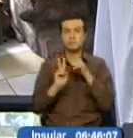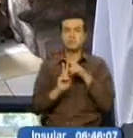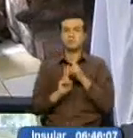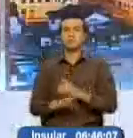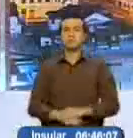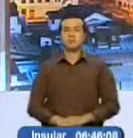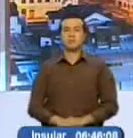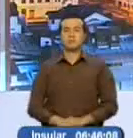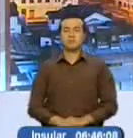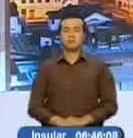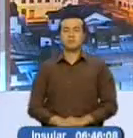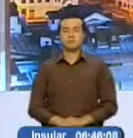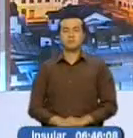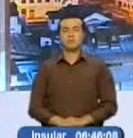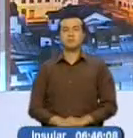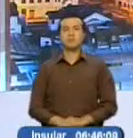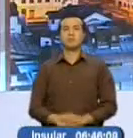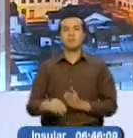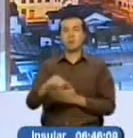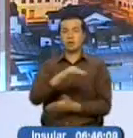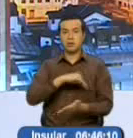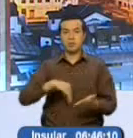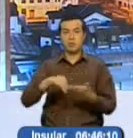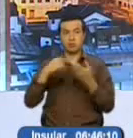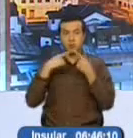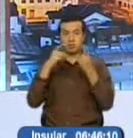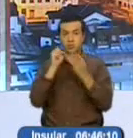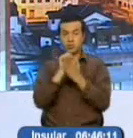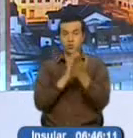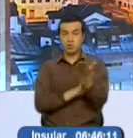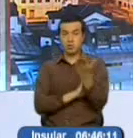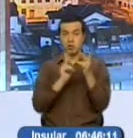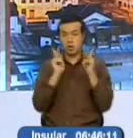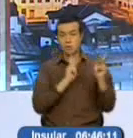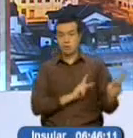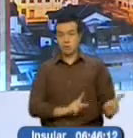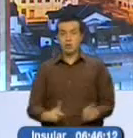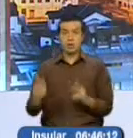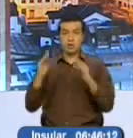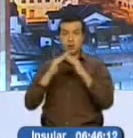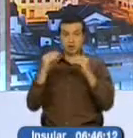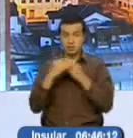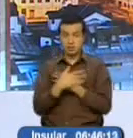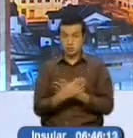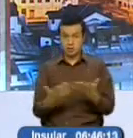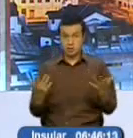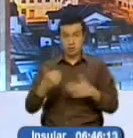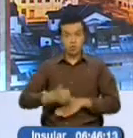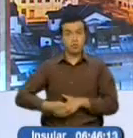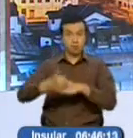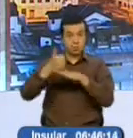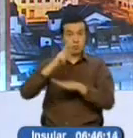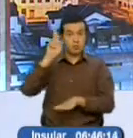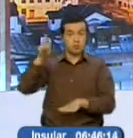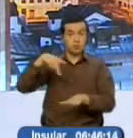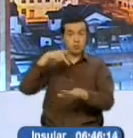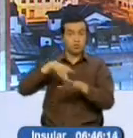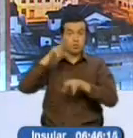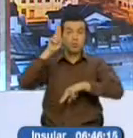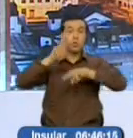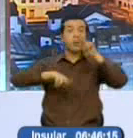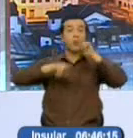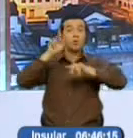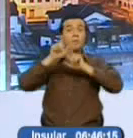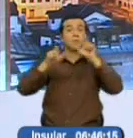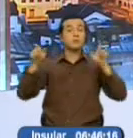TV. Expectativa en Manabí por el anuncio del proyecto piloto Plan Pasa Casa para Todos. Las autoridades, los profesionales de la construcción y